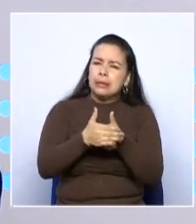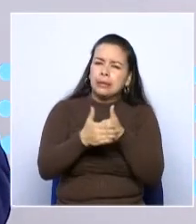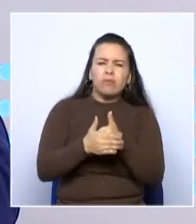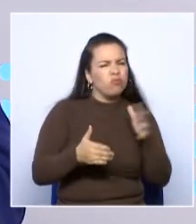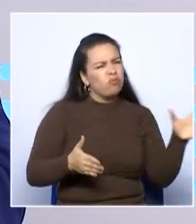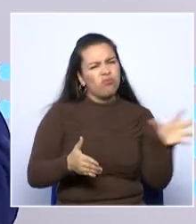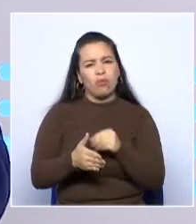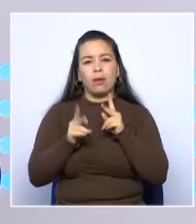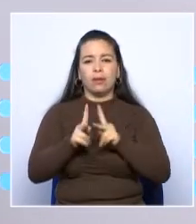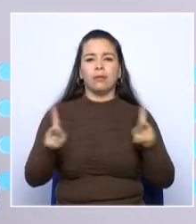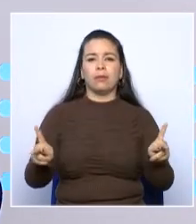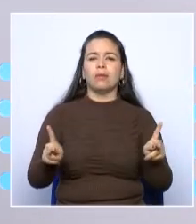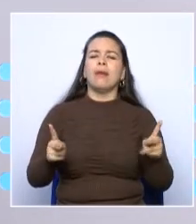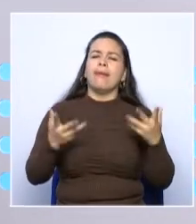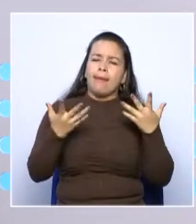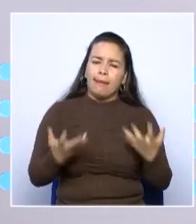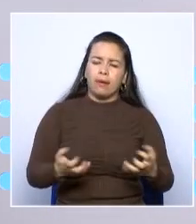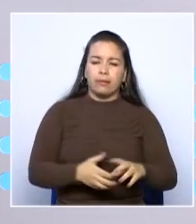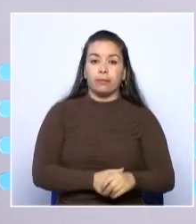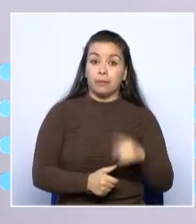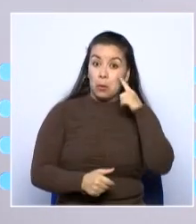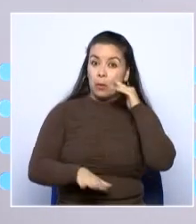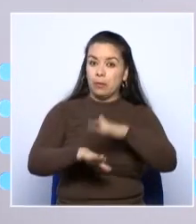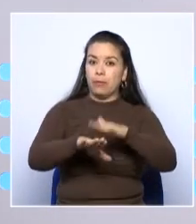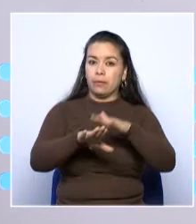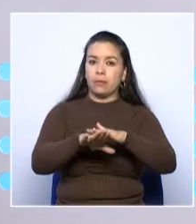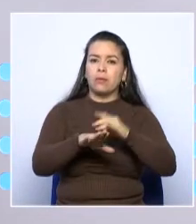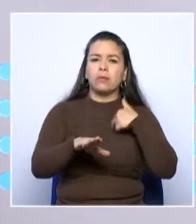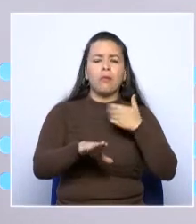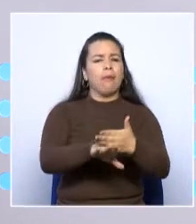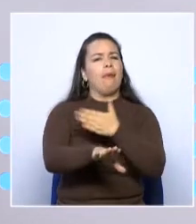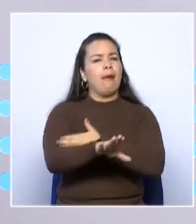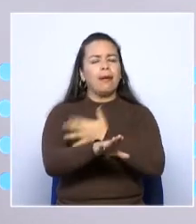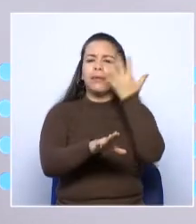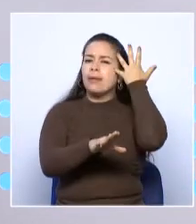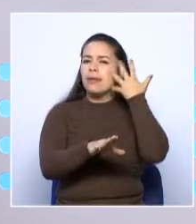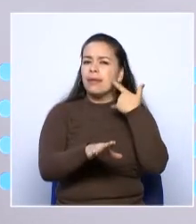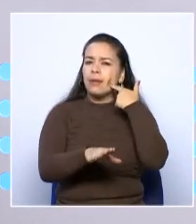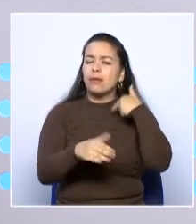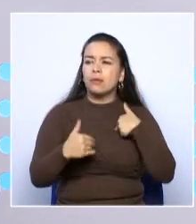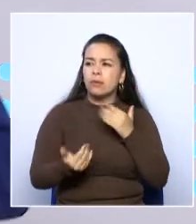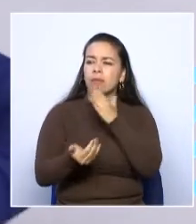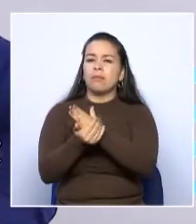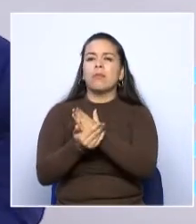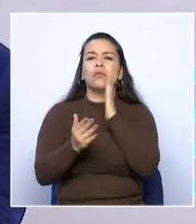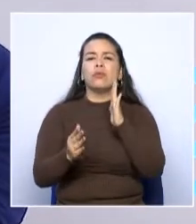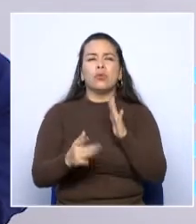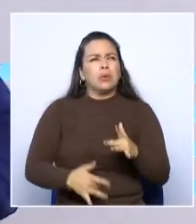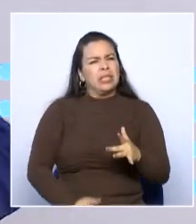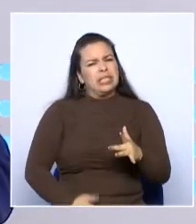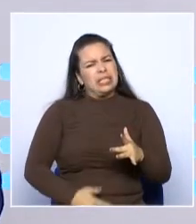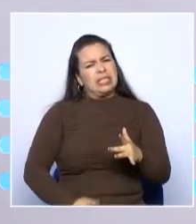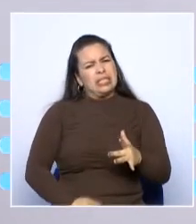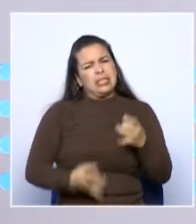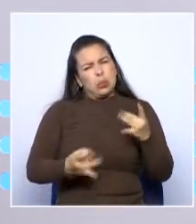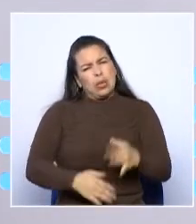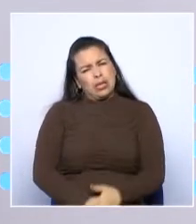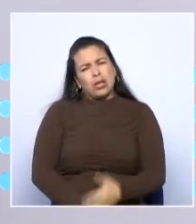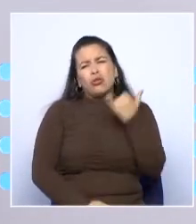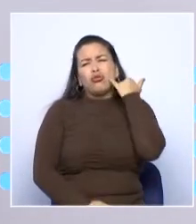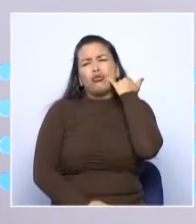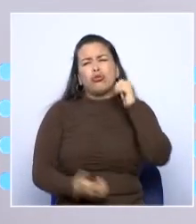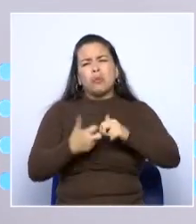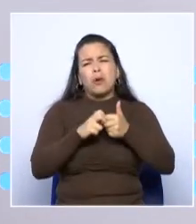todas las personas se hagan esto. Les voy a contar otra anécdota. En días pasados llegó una señora con un problema de una infección urinaria y un dolor lumbar. Entonces